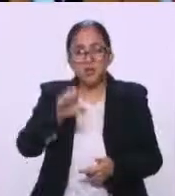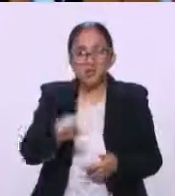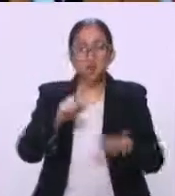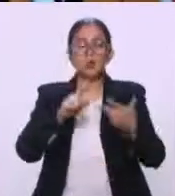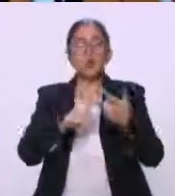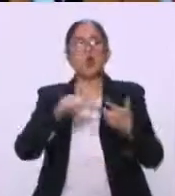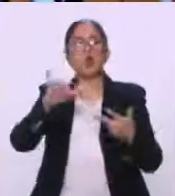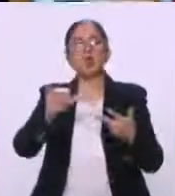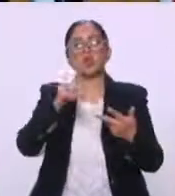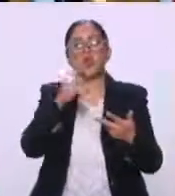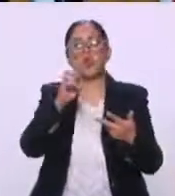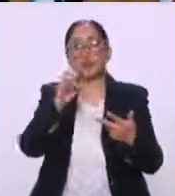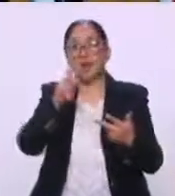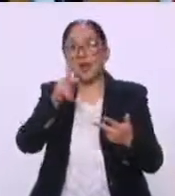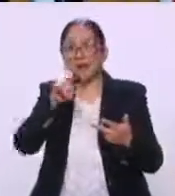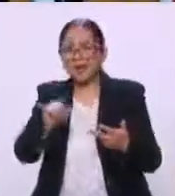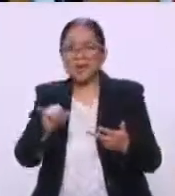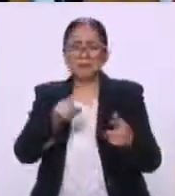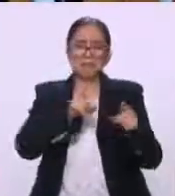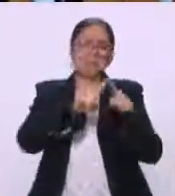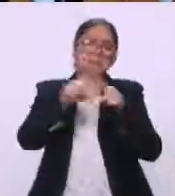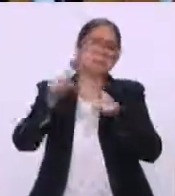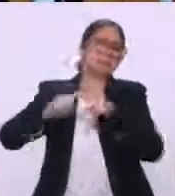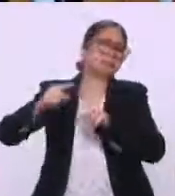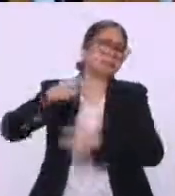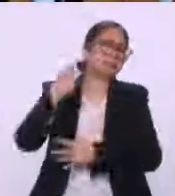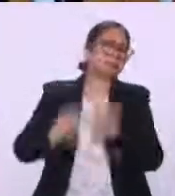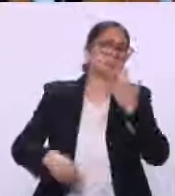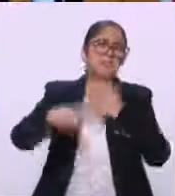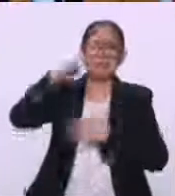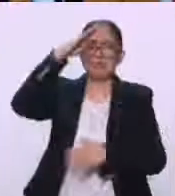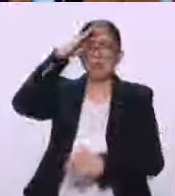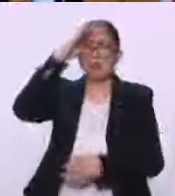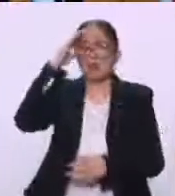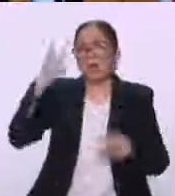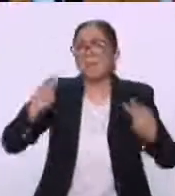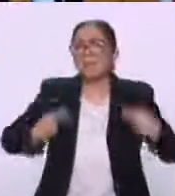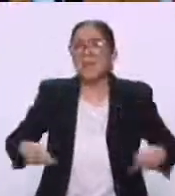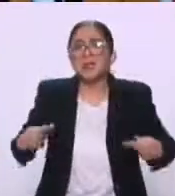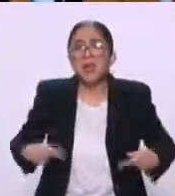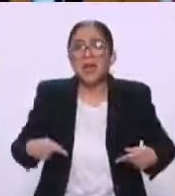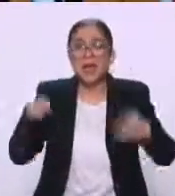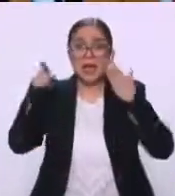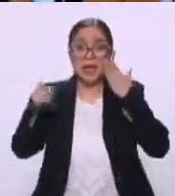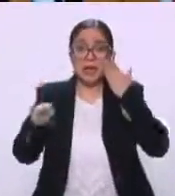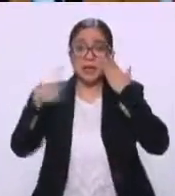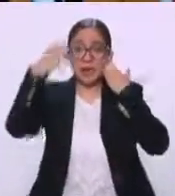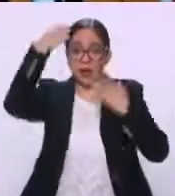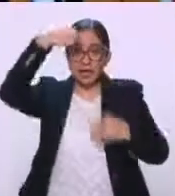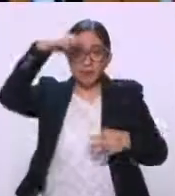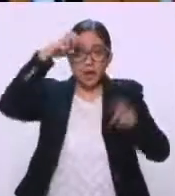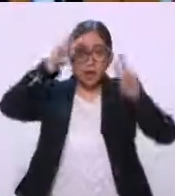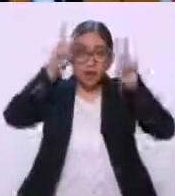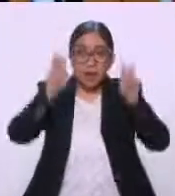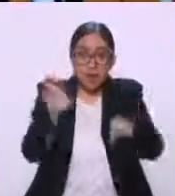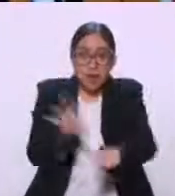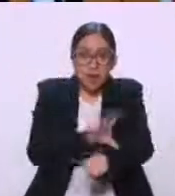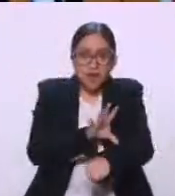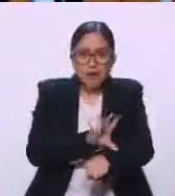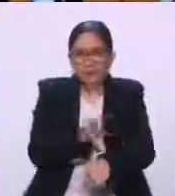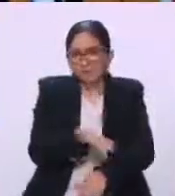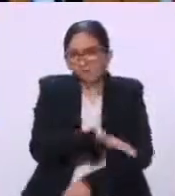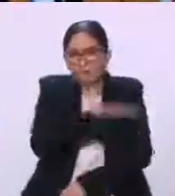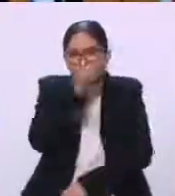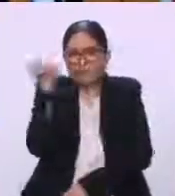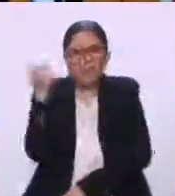Jordi Herrera y toda una serie de personajes que en primera no saben de energía eléctrica, porque no saben, porque no